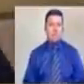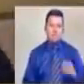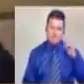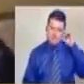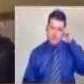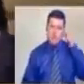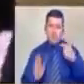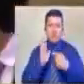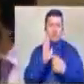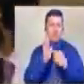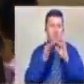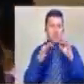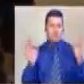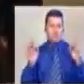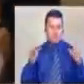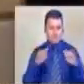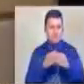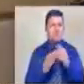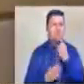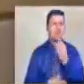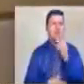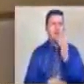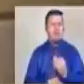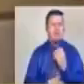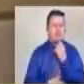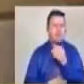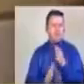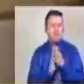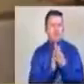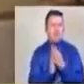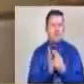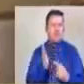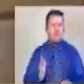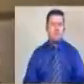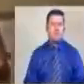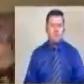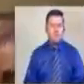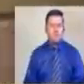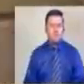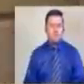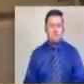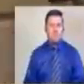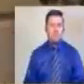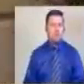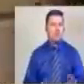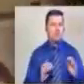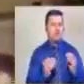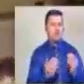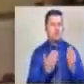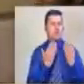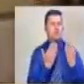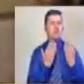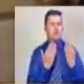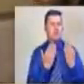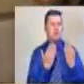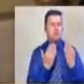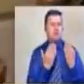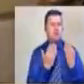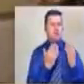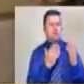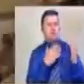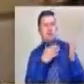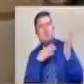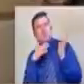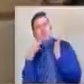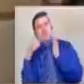recordando la frase que siempre se ha dicho de que de nada sirven los vientos